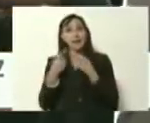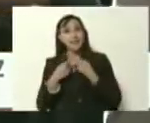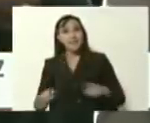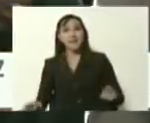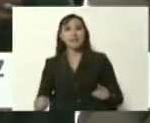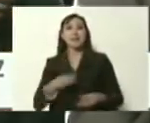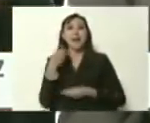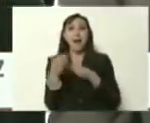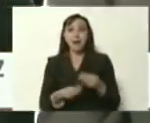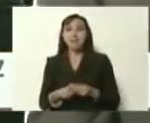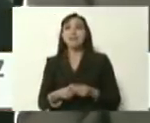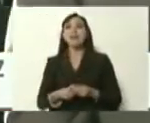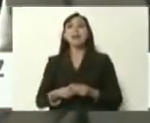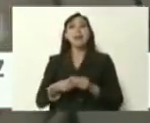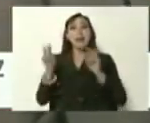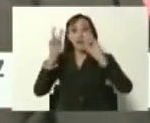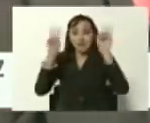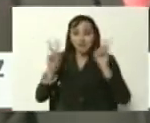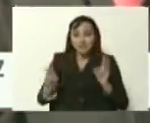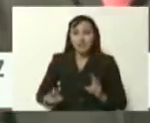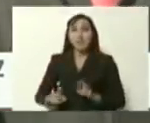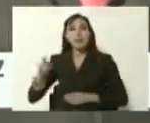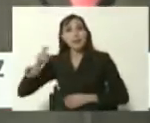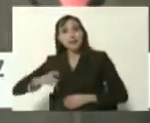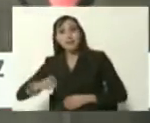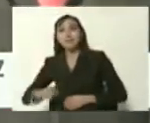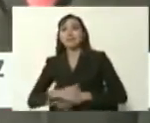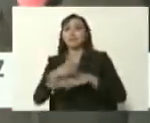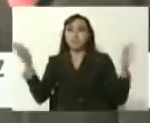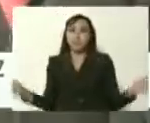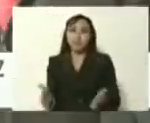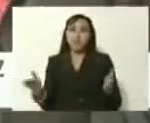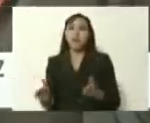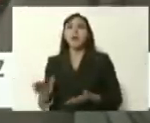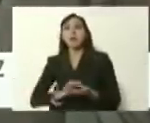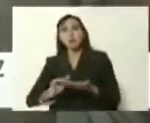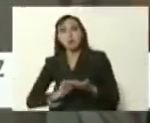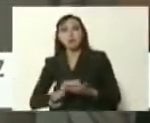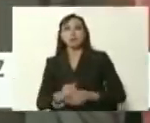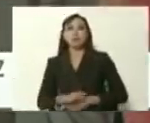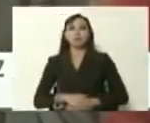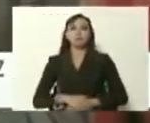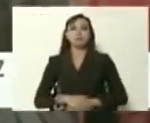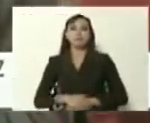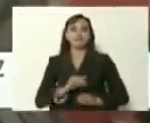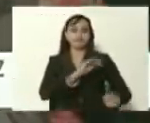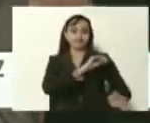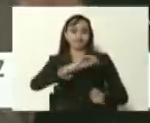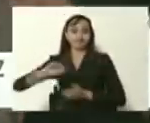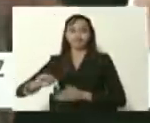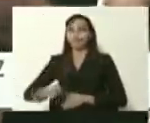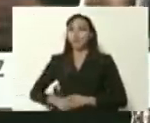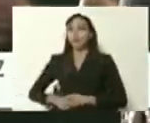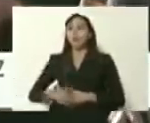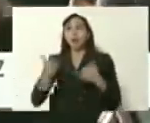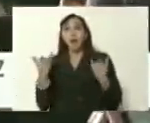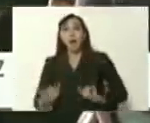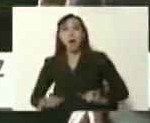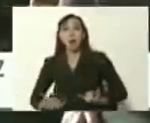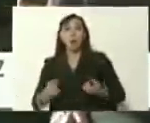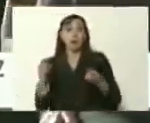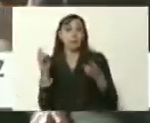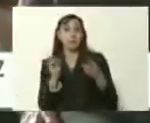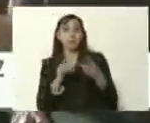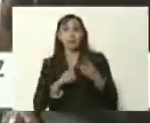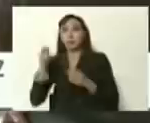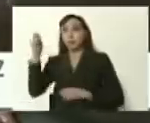sean abordadas y eventualmente superadas. Dejo en el derecho de palabra al pastor Moisés García, diputado